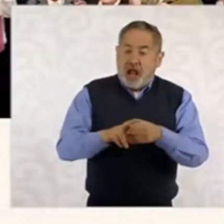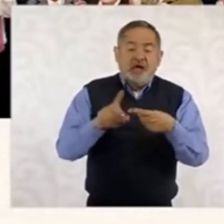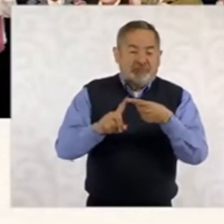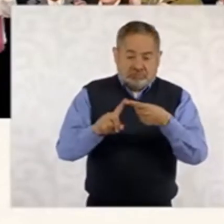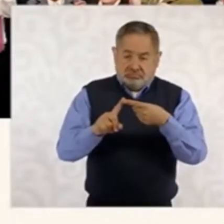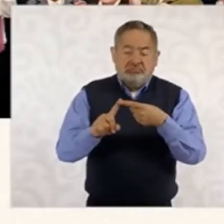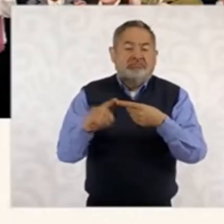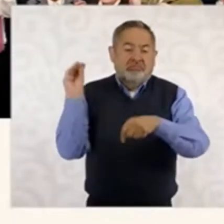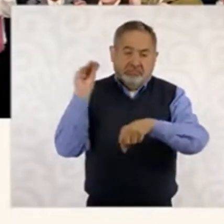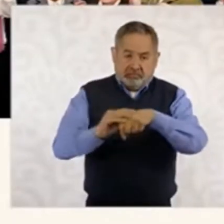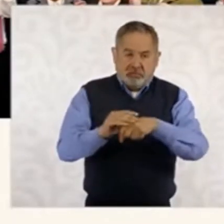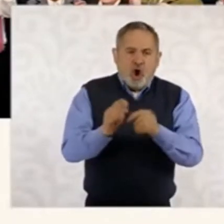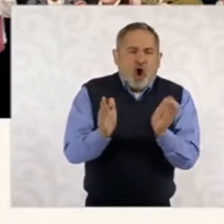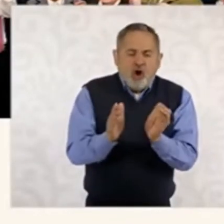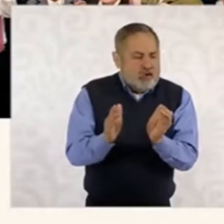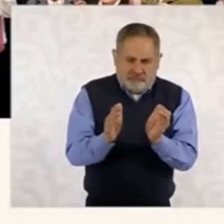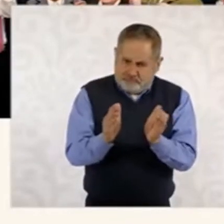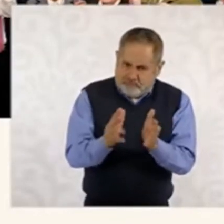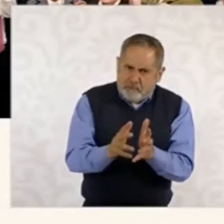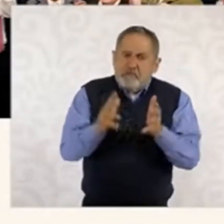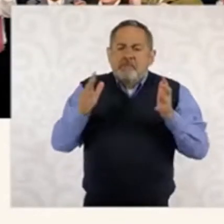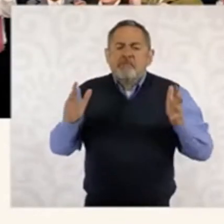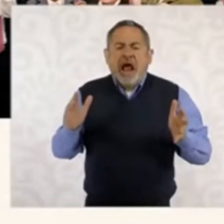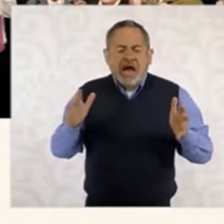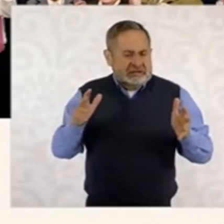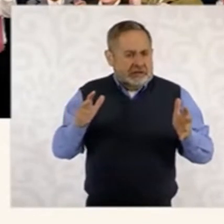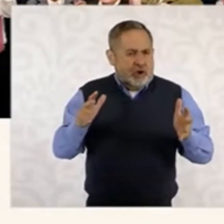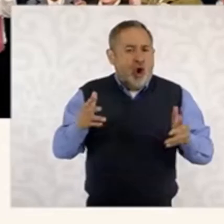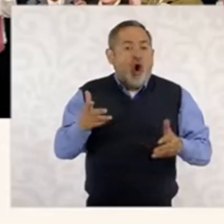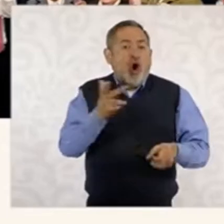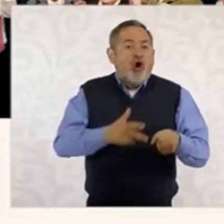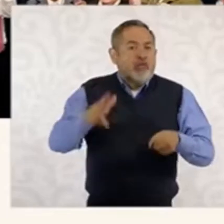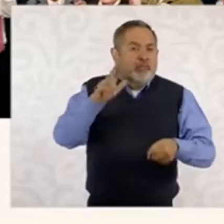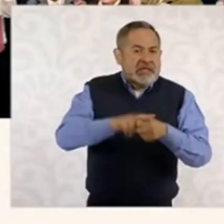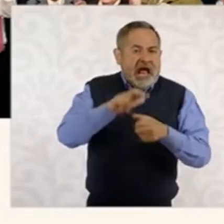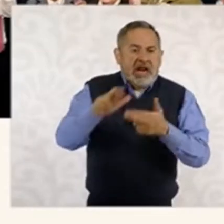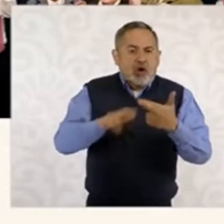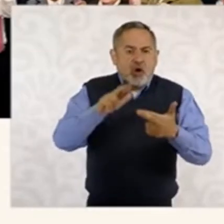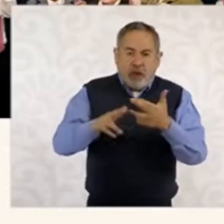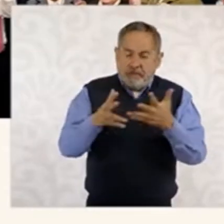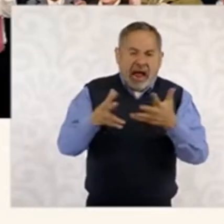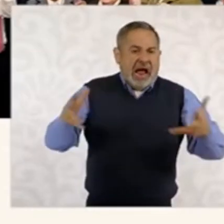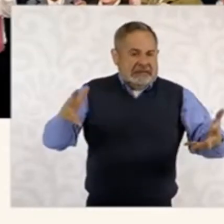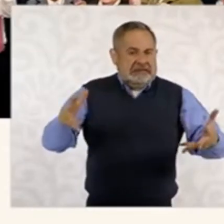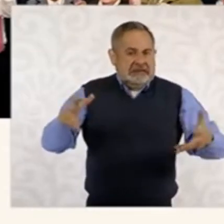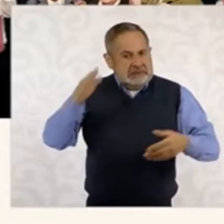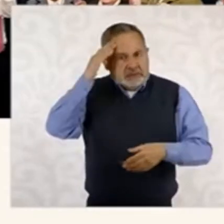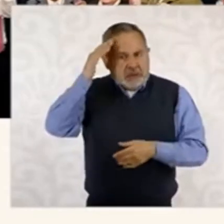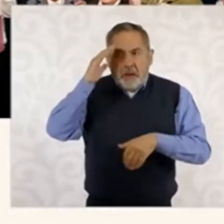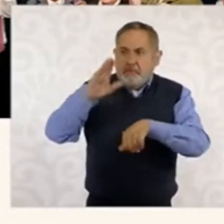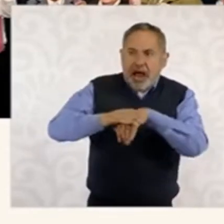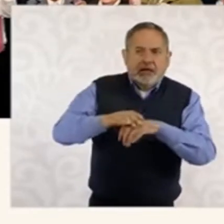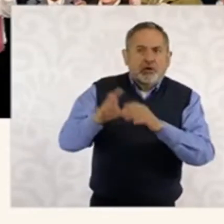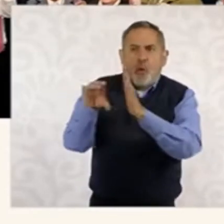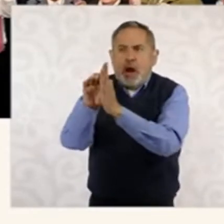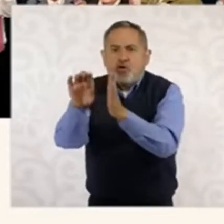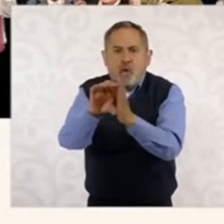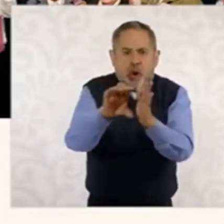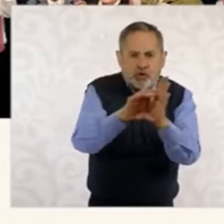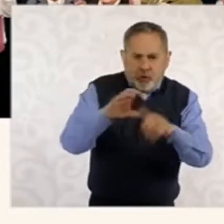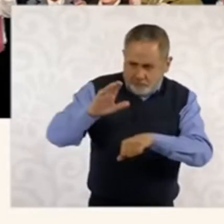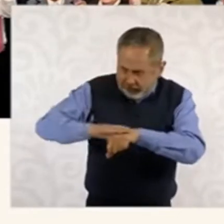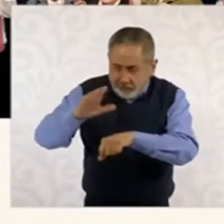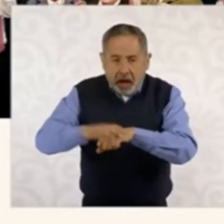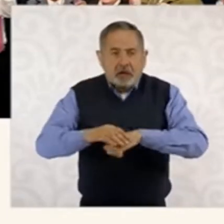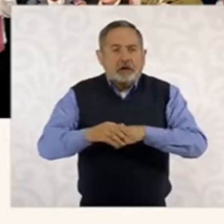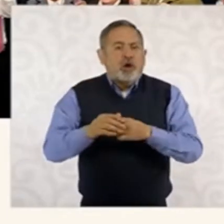un hospital comunitario a un hospital general. Esto es importantísimo porque se aumenta el número de camas y se aumenta además